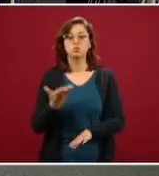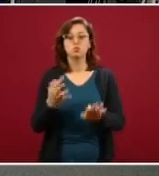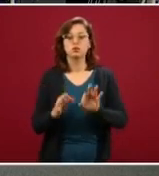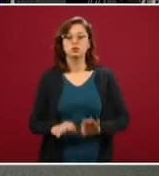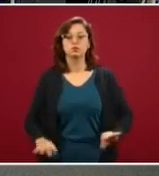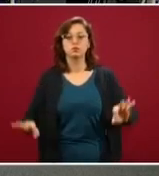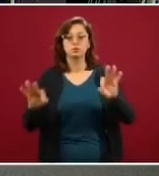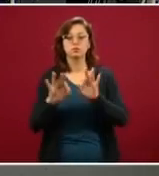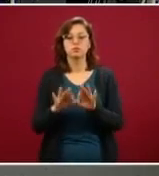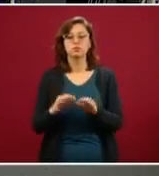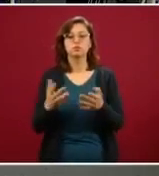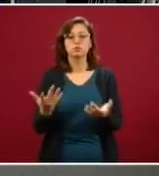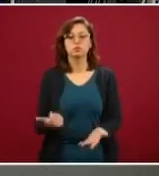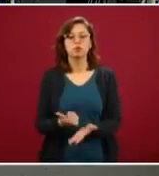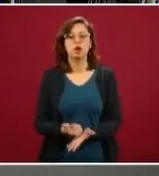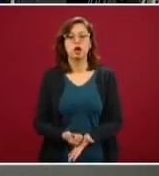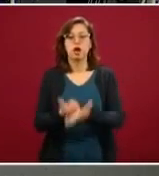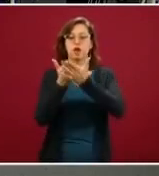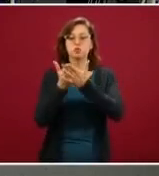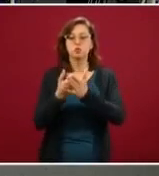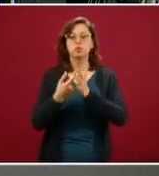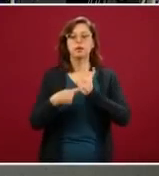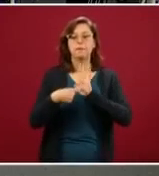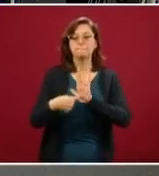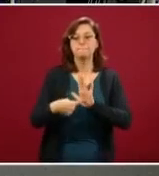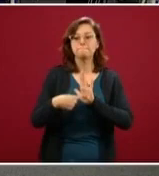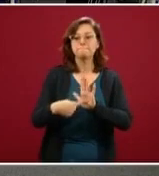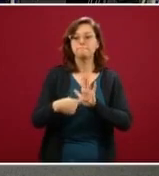importantísimo, es el que nos está sirviendo de modelo